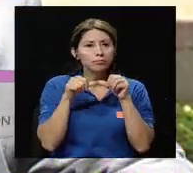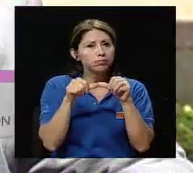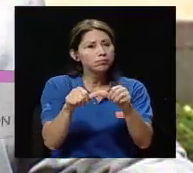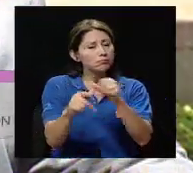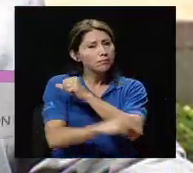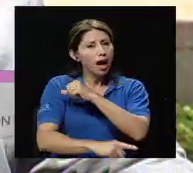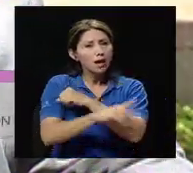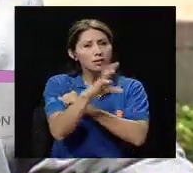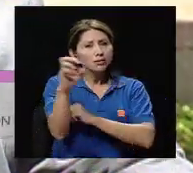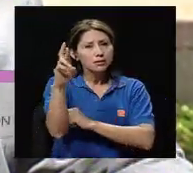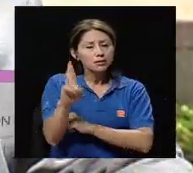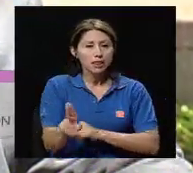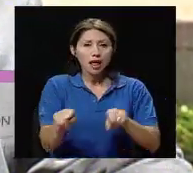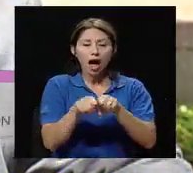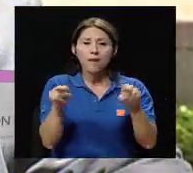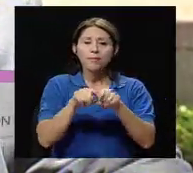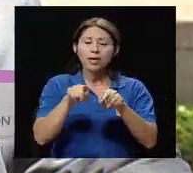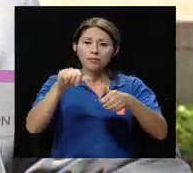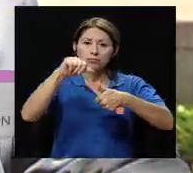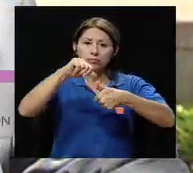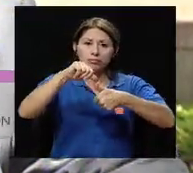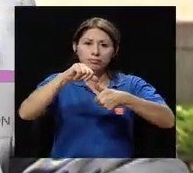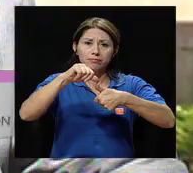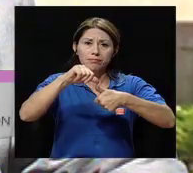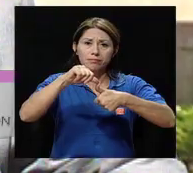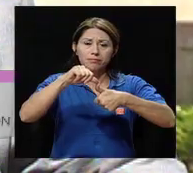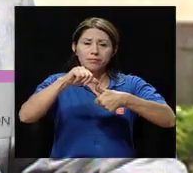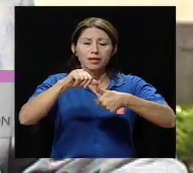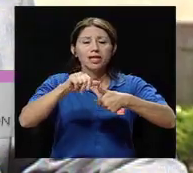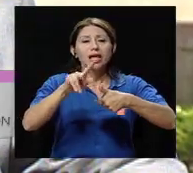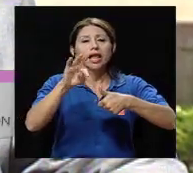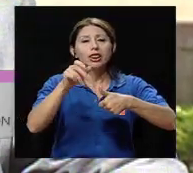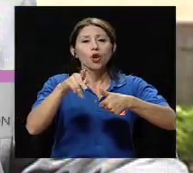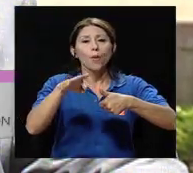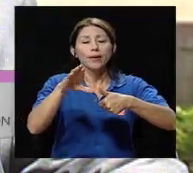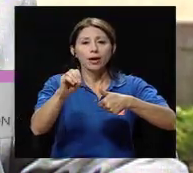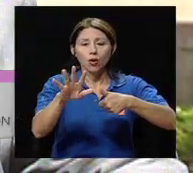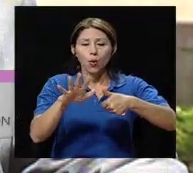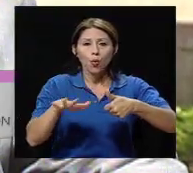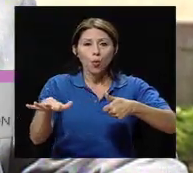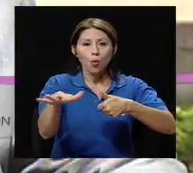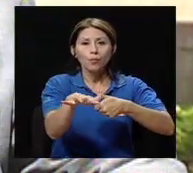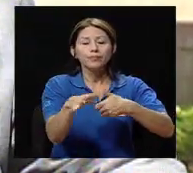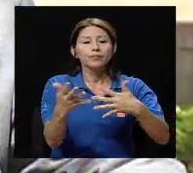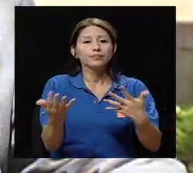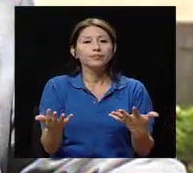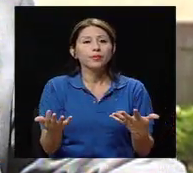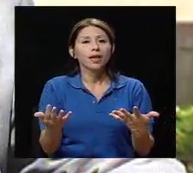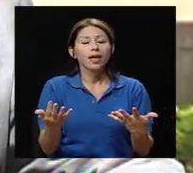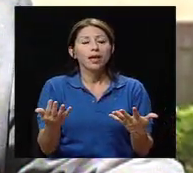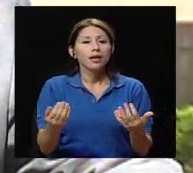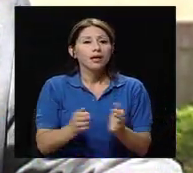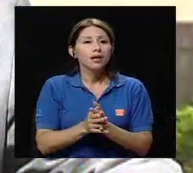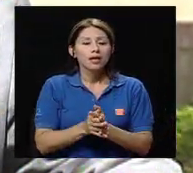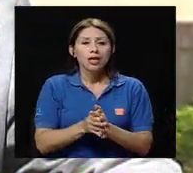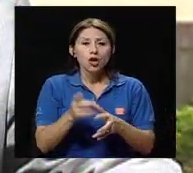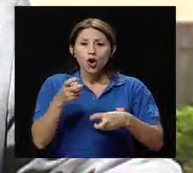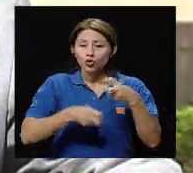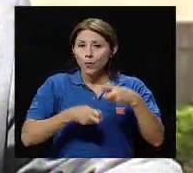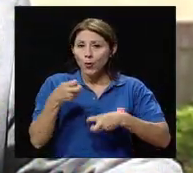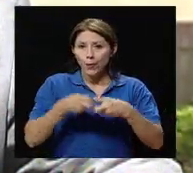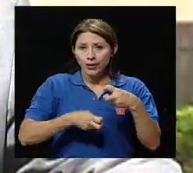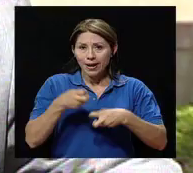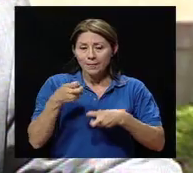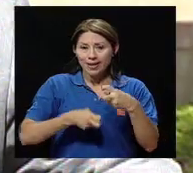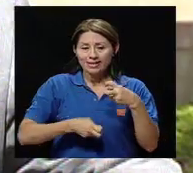centroamericana. Y bueno, a nivel del trópico, de las áreas tropicales. Y por supuesto que